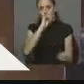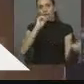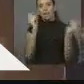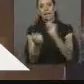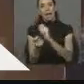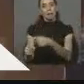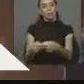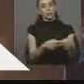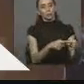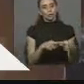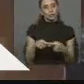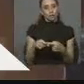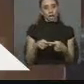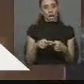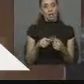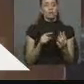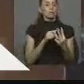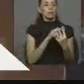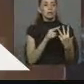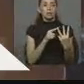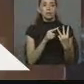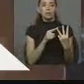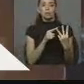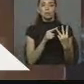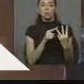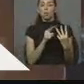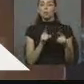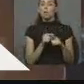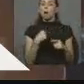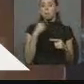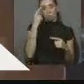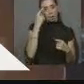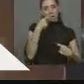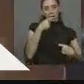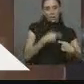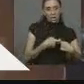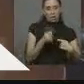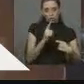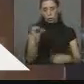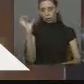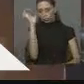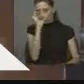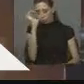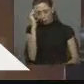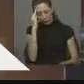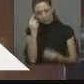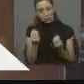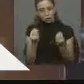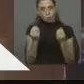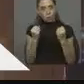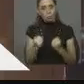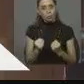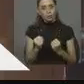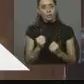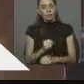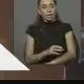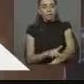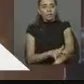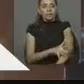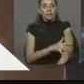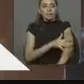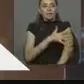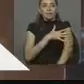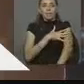Y ninguno de ellos se negó a encontrar esta posibilidad de expresar esa sensibilidad